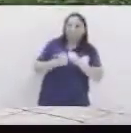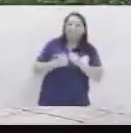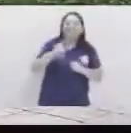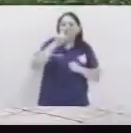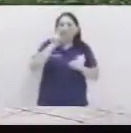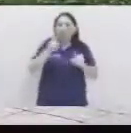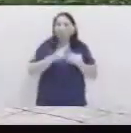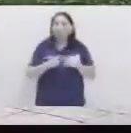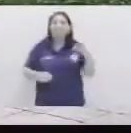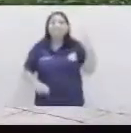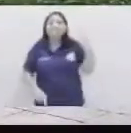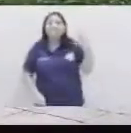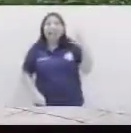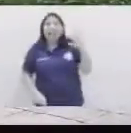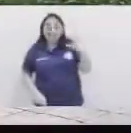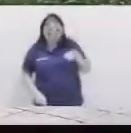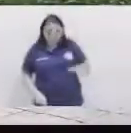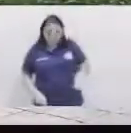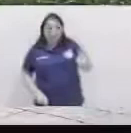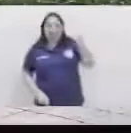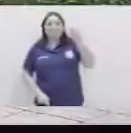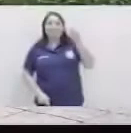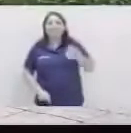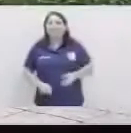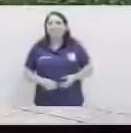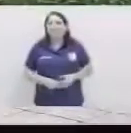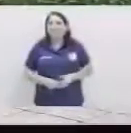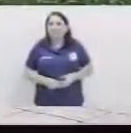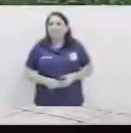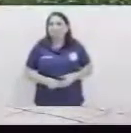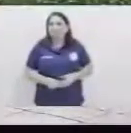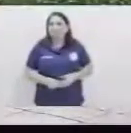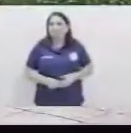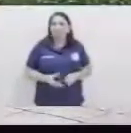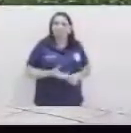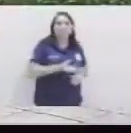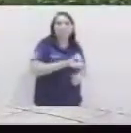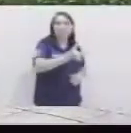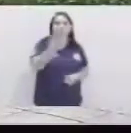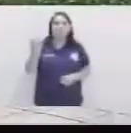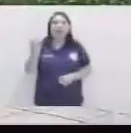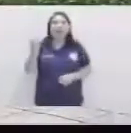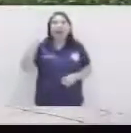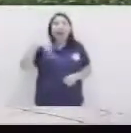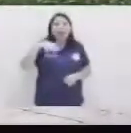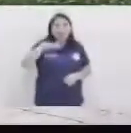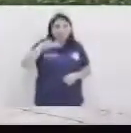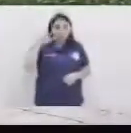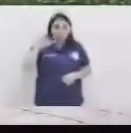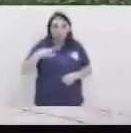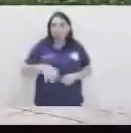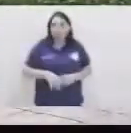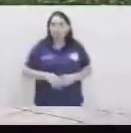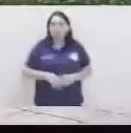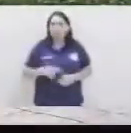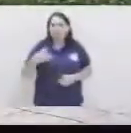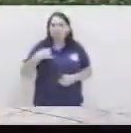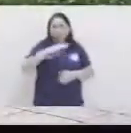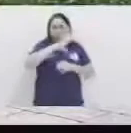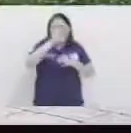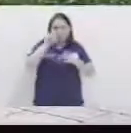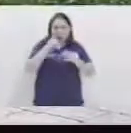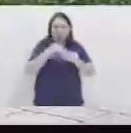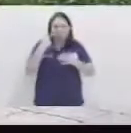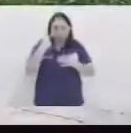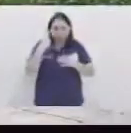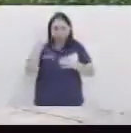color celeste. ¿Qué color se asemeja a este? El azul. Entonces voy a tratar la manera de anotar en el cono. Aquí